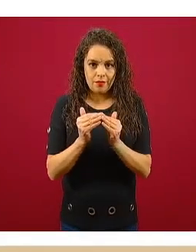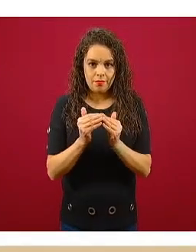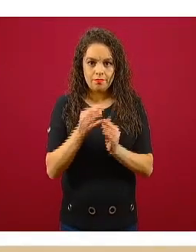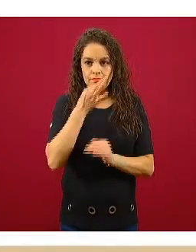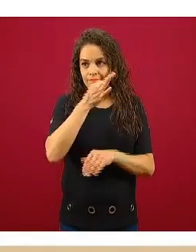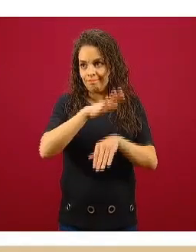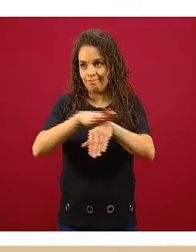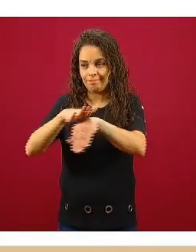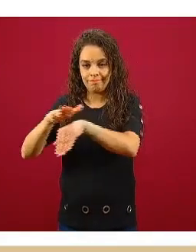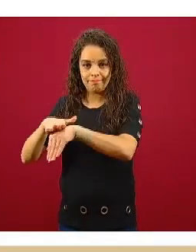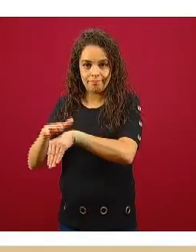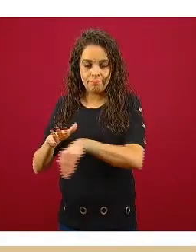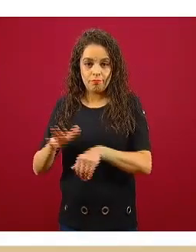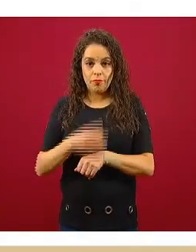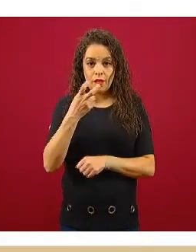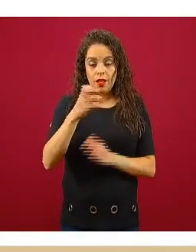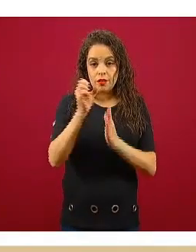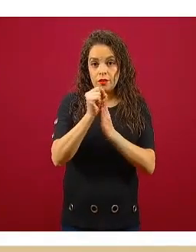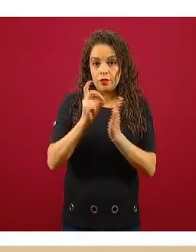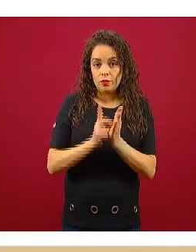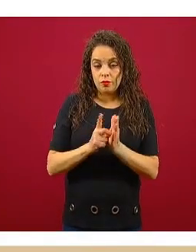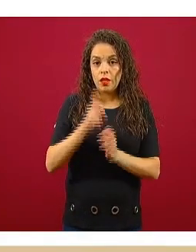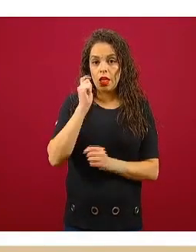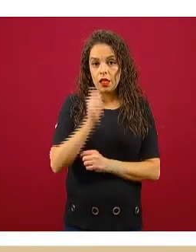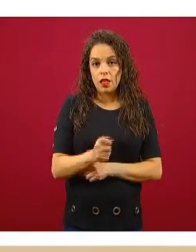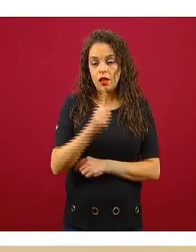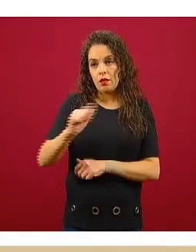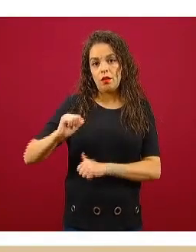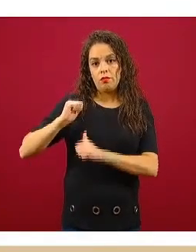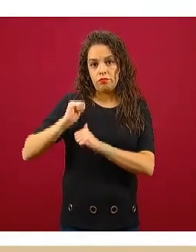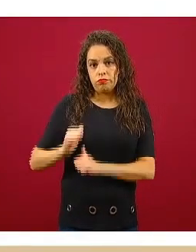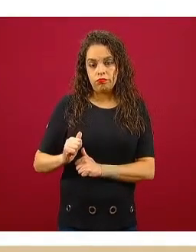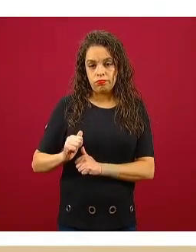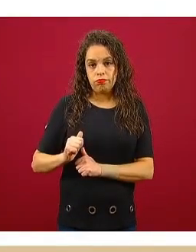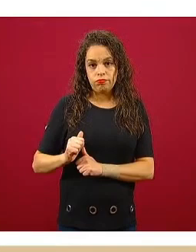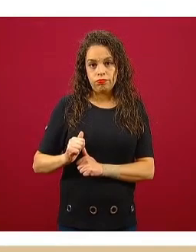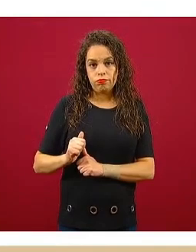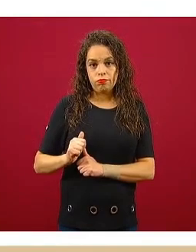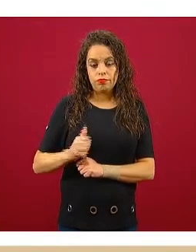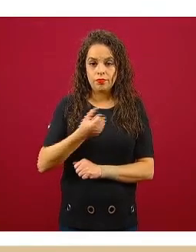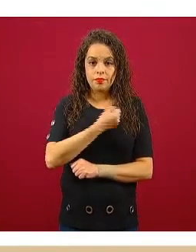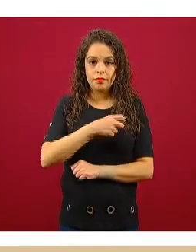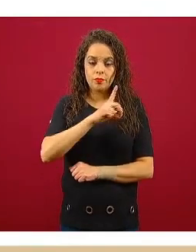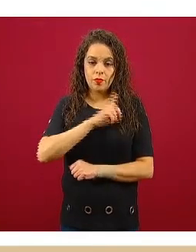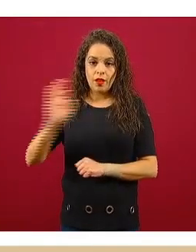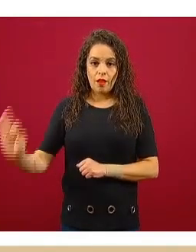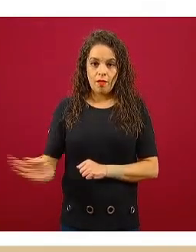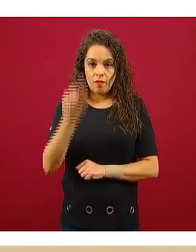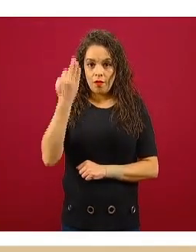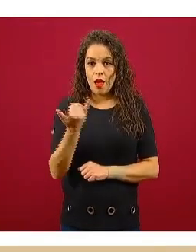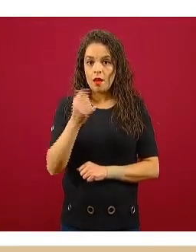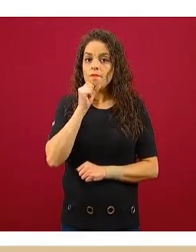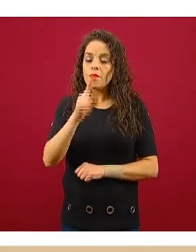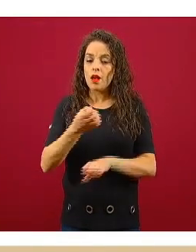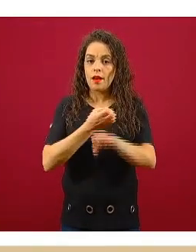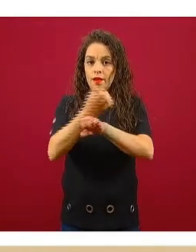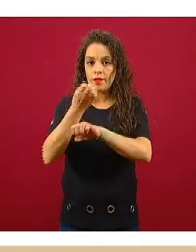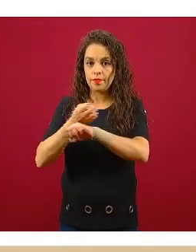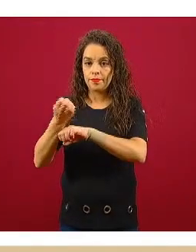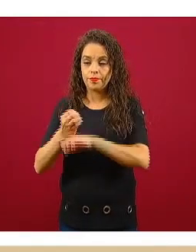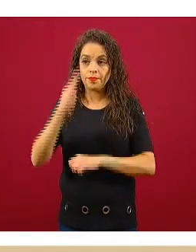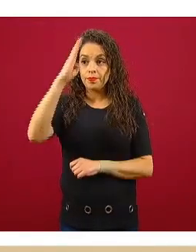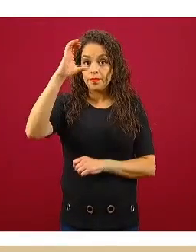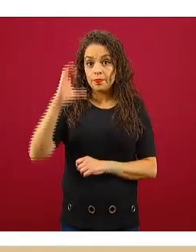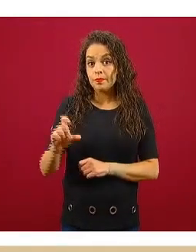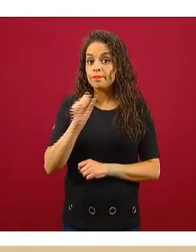las solicitudes que se han hecho de parte de la Autoridad Sanitaria Federal y Estatal. Baja California también un